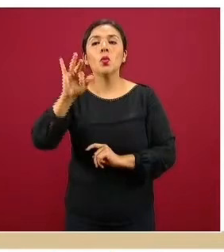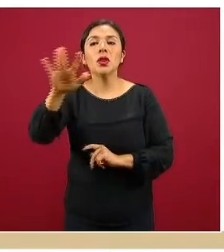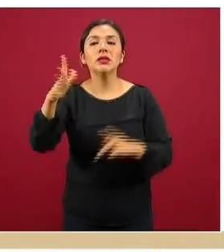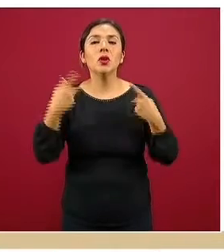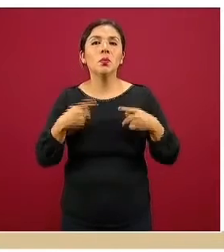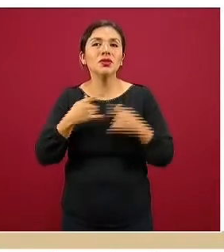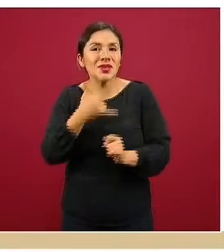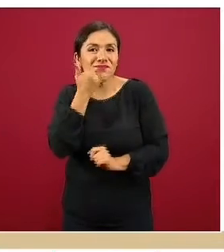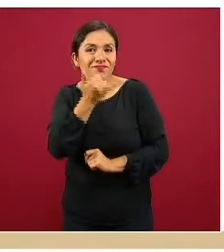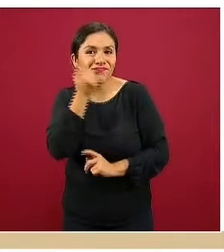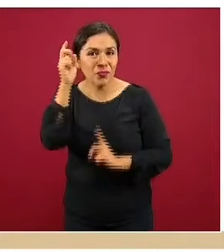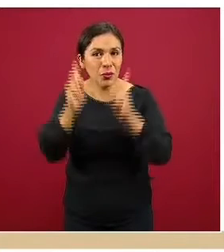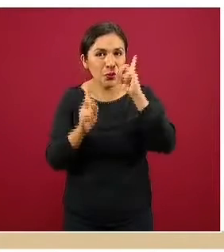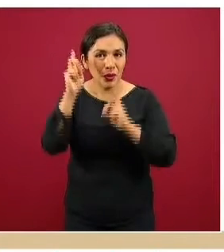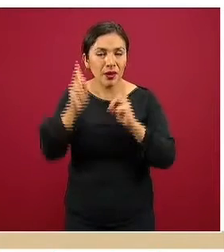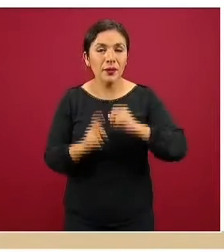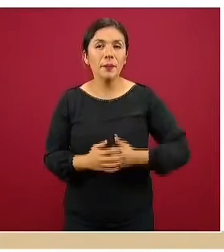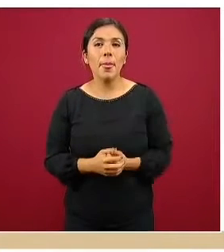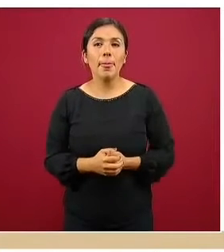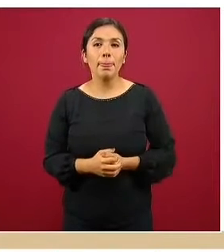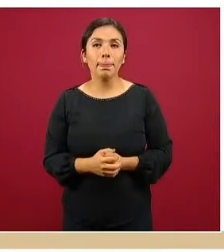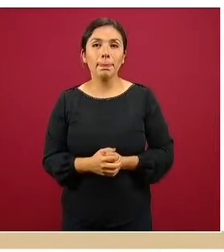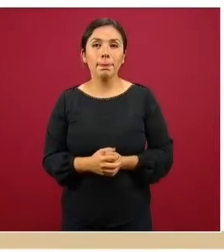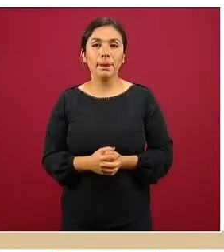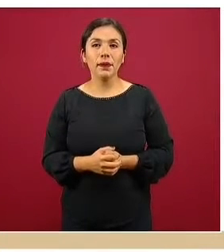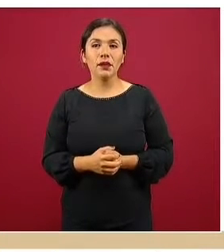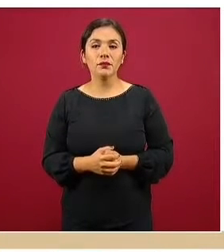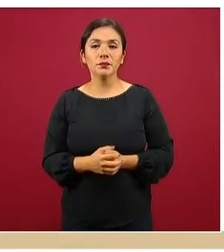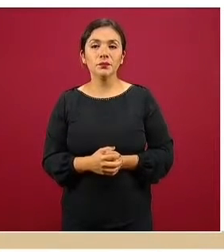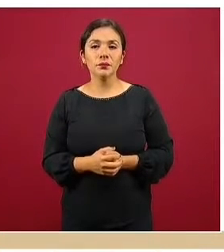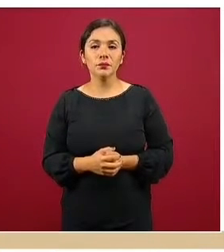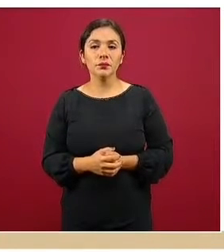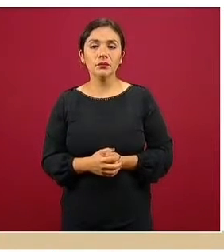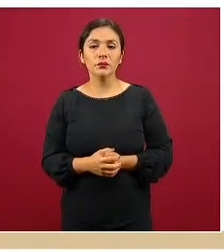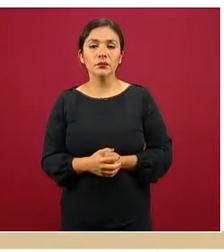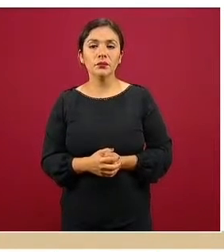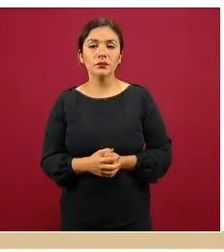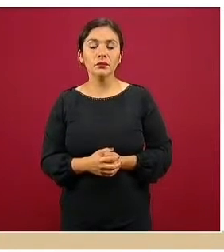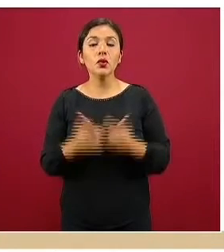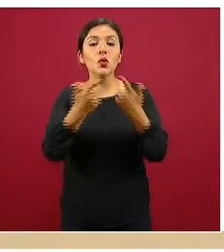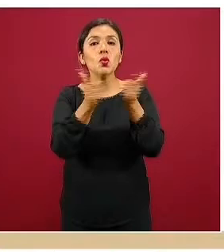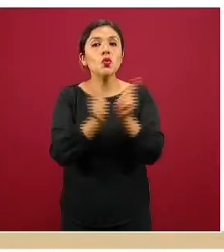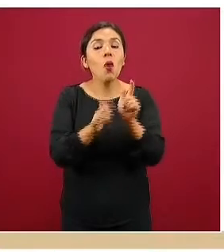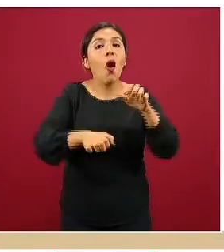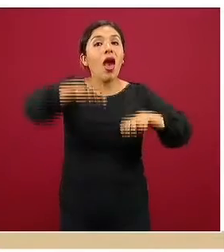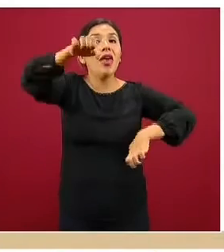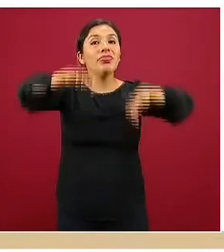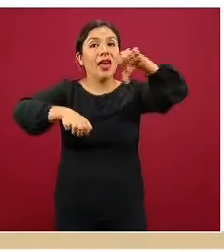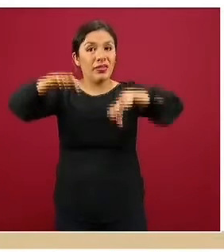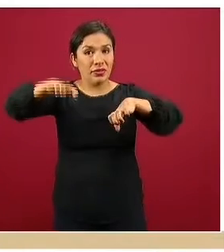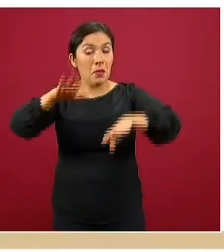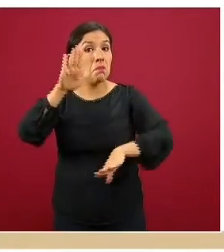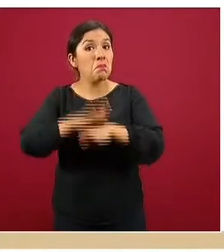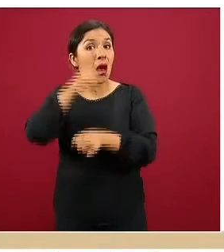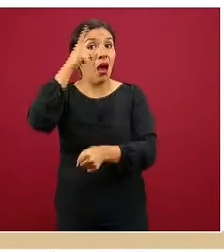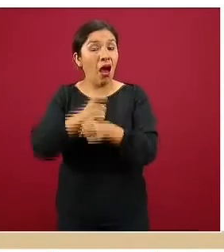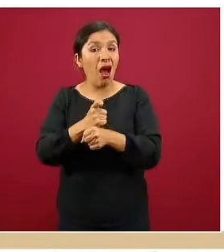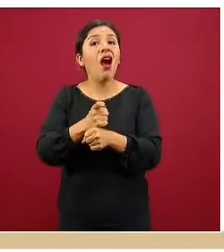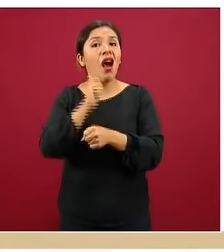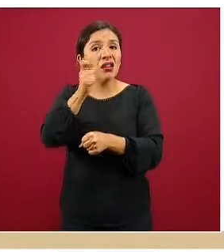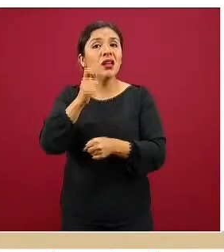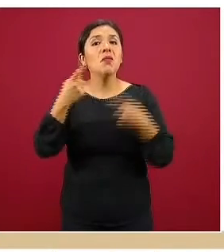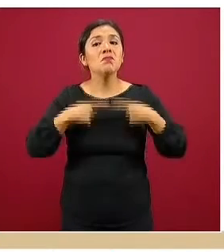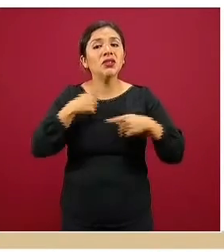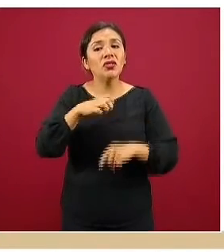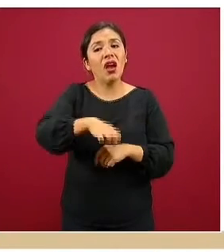aún sospechosos. Veamos la siguiente diapositiva, la distribución por grupo de edad. Vemos que la mayor afectación estaría entre